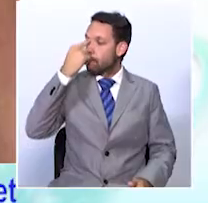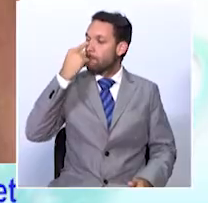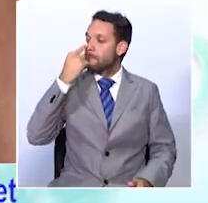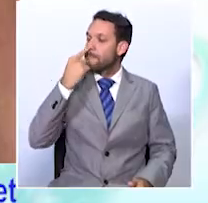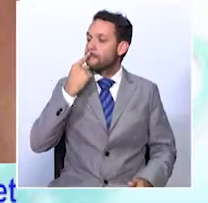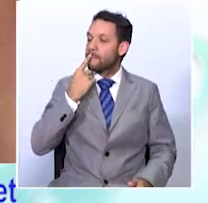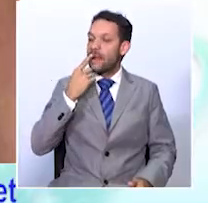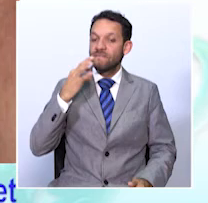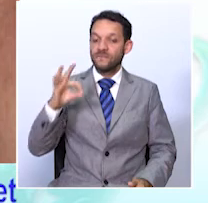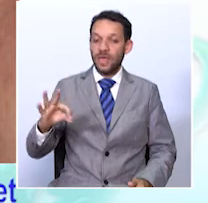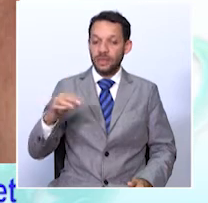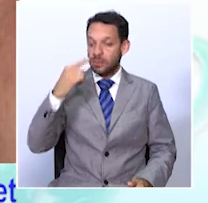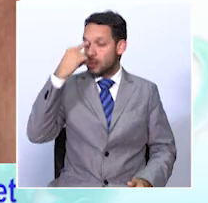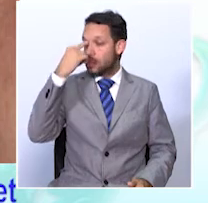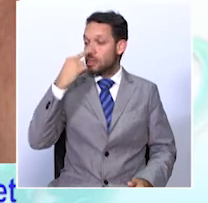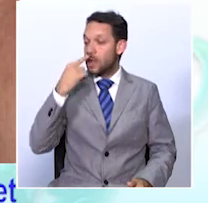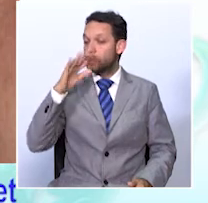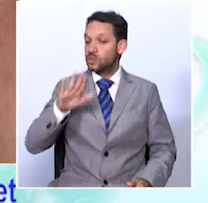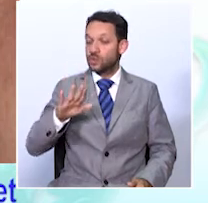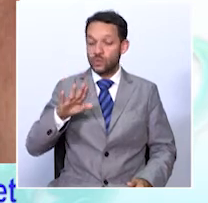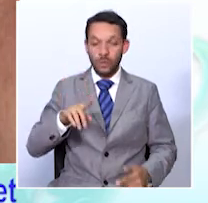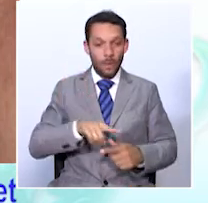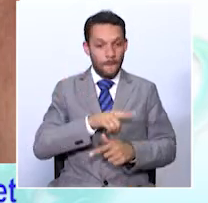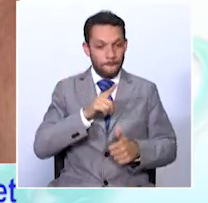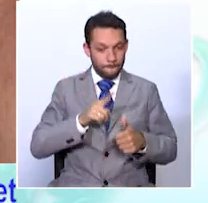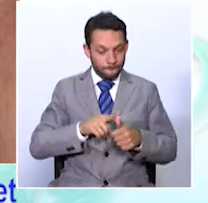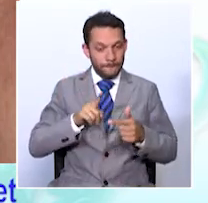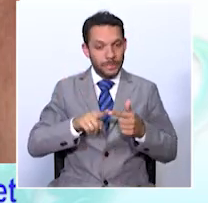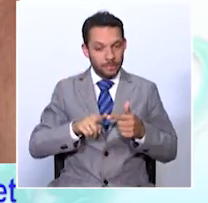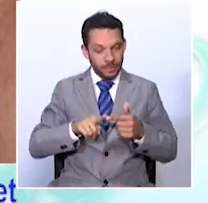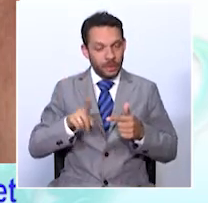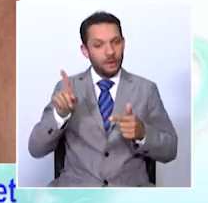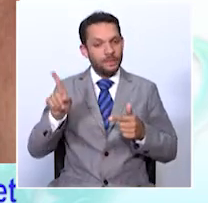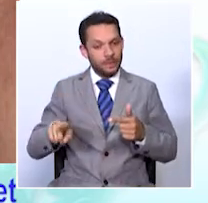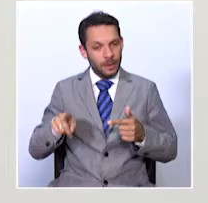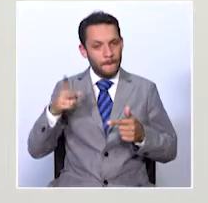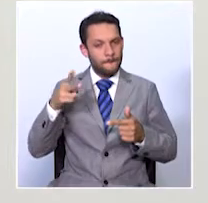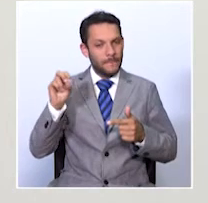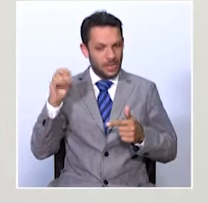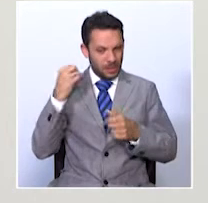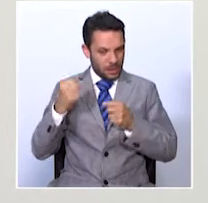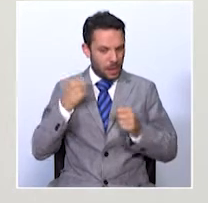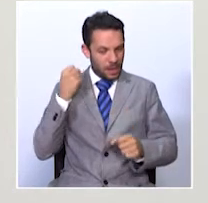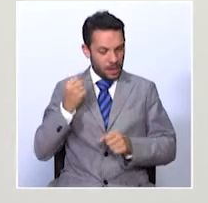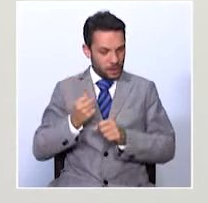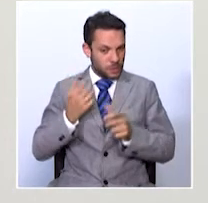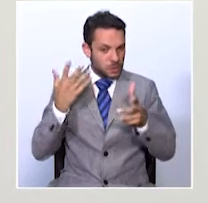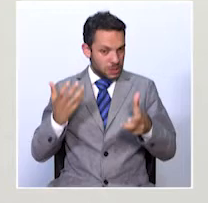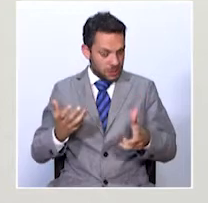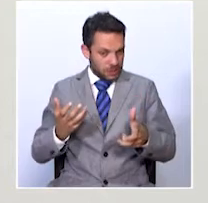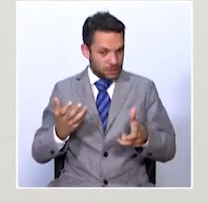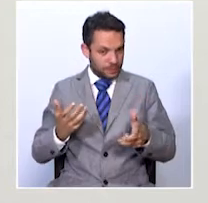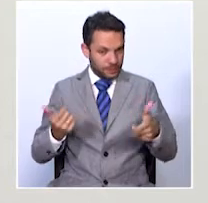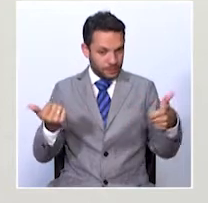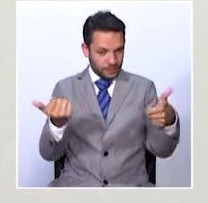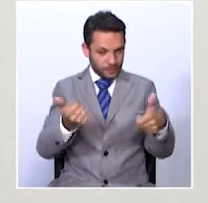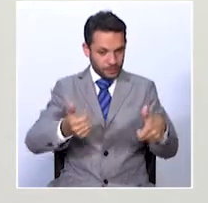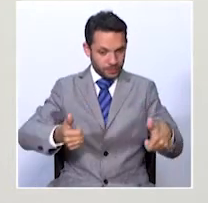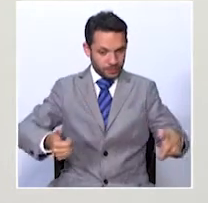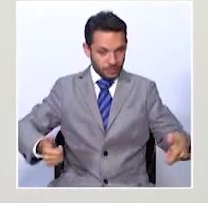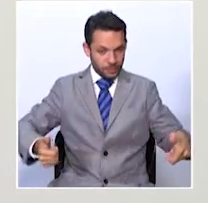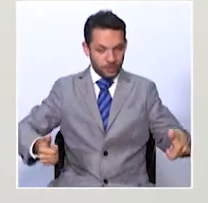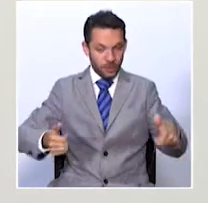Ya más grandecitos, entonces, tenemos las personas que se quieren arreglar, ya sea los